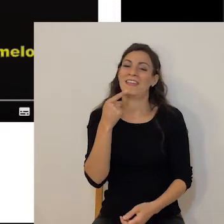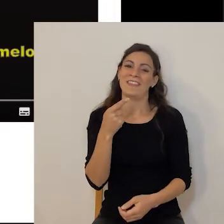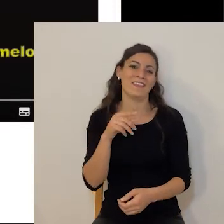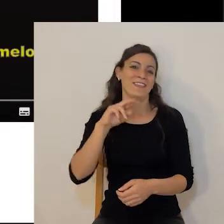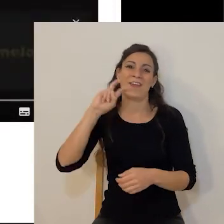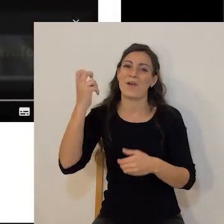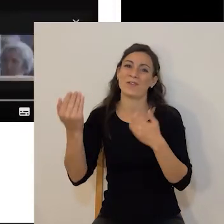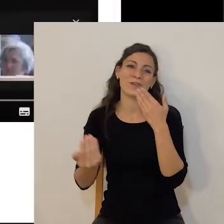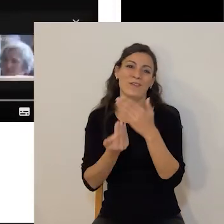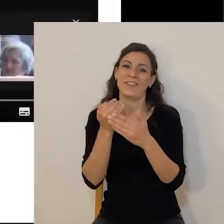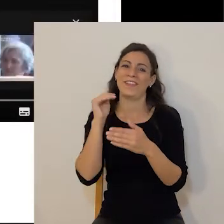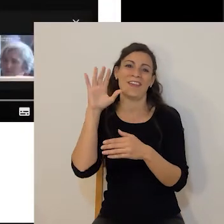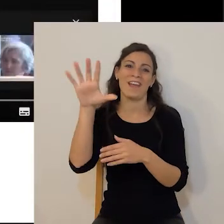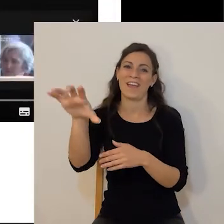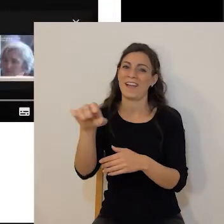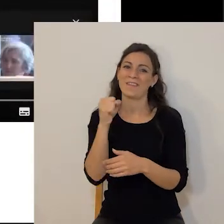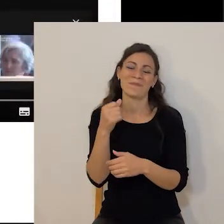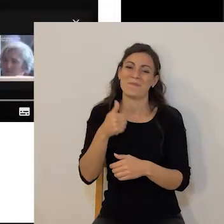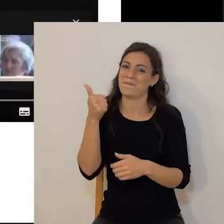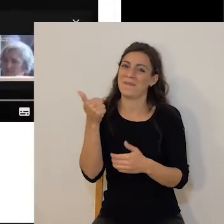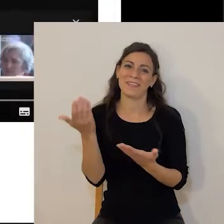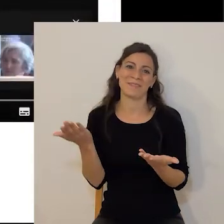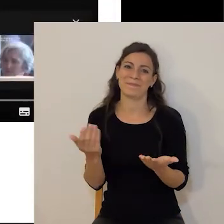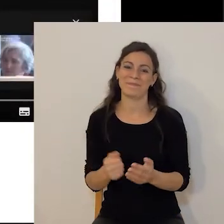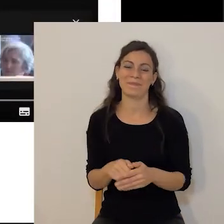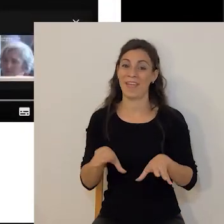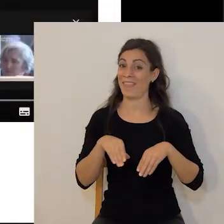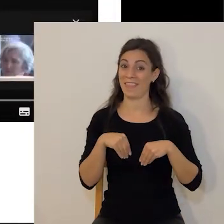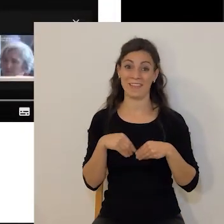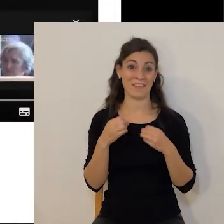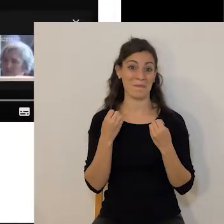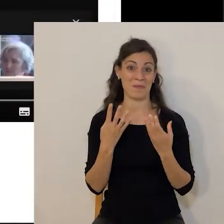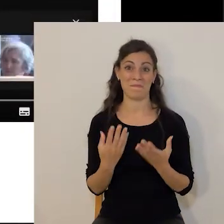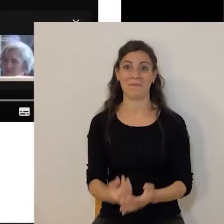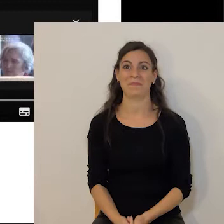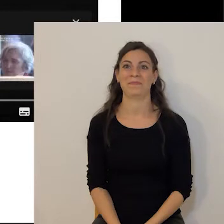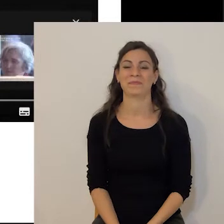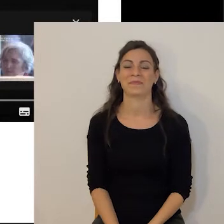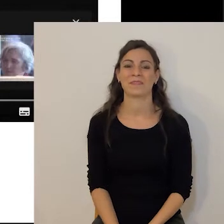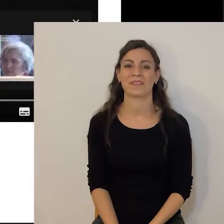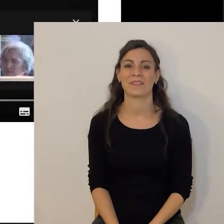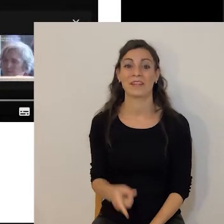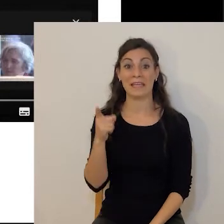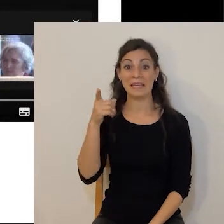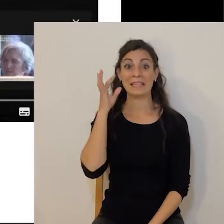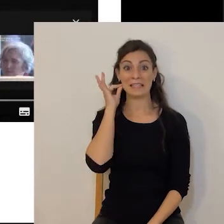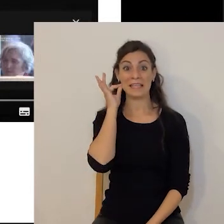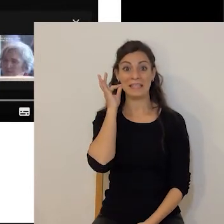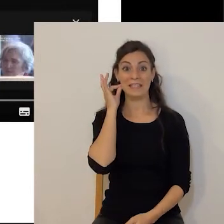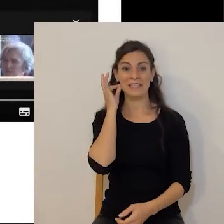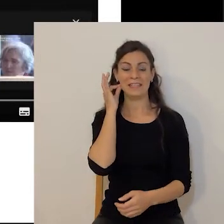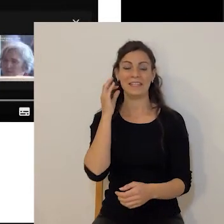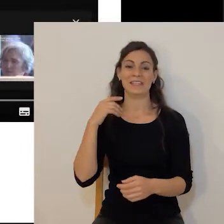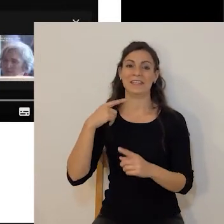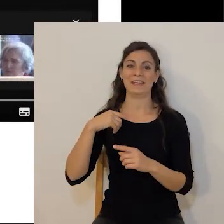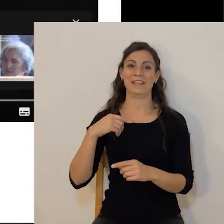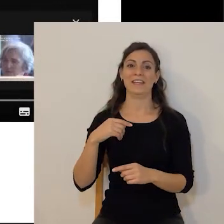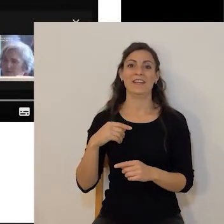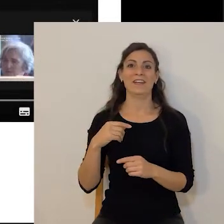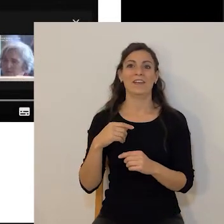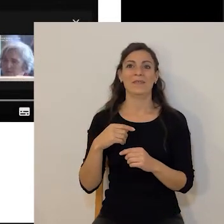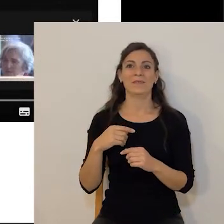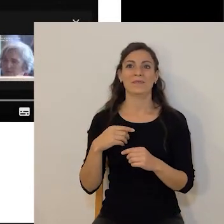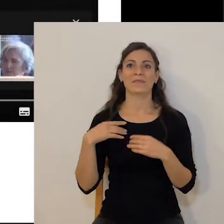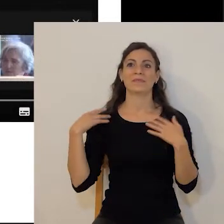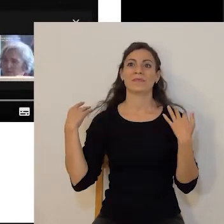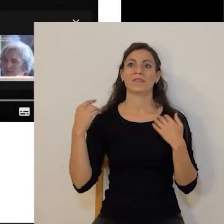I ate all your candy. Vale, fijaros esa niña. O sea, da igual lo que tenga esa niña. Esa niña, su tolerancia a la frustración